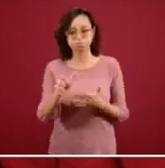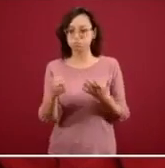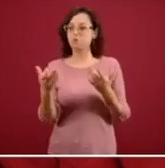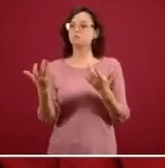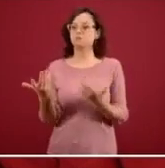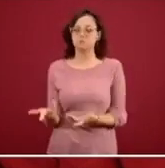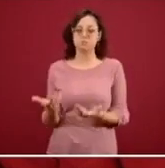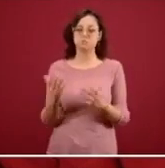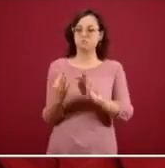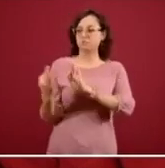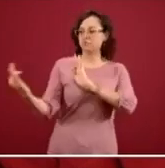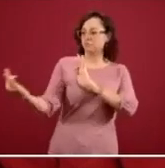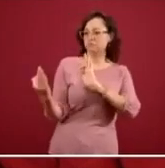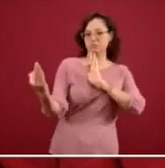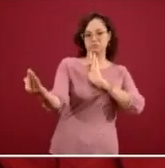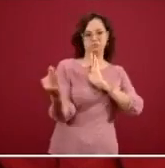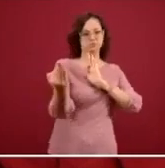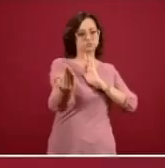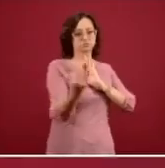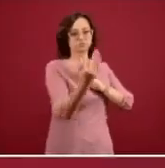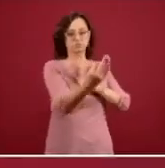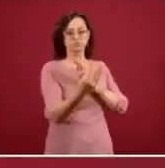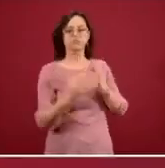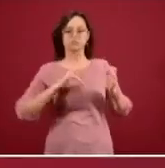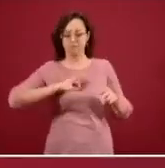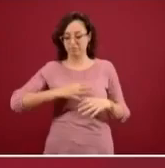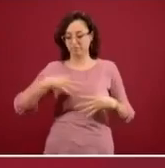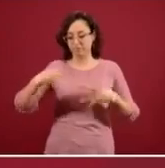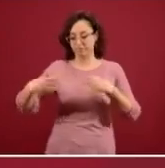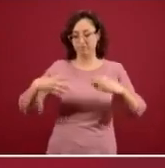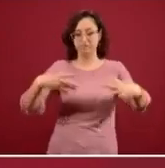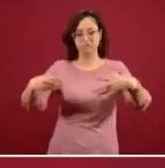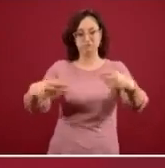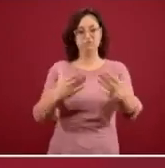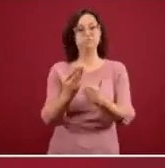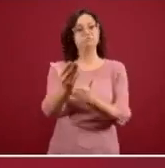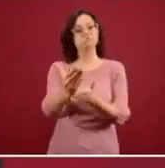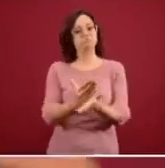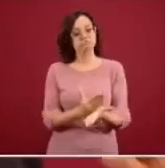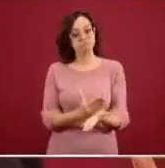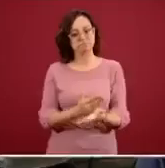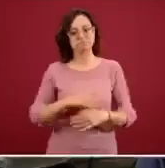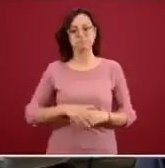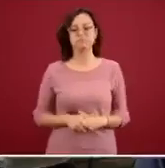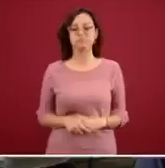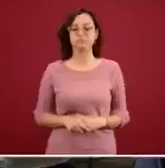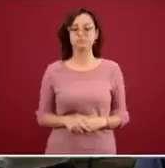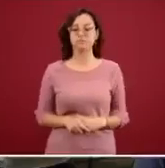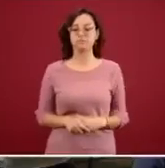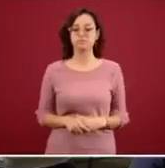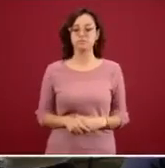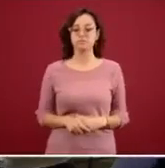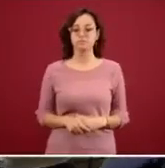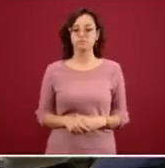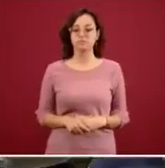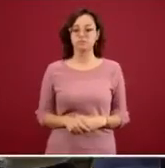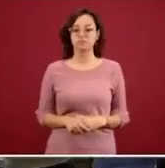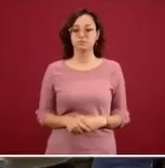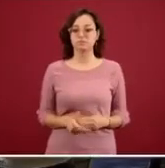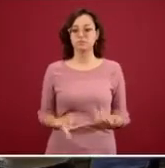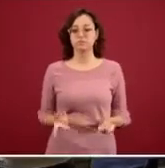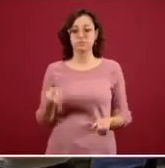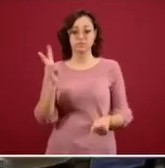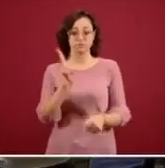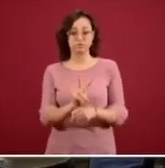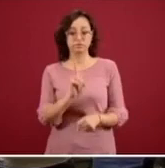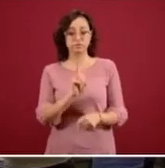estén lejos unas de otras y entonces se disminuya la tasa de contagios. El método de vigilancia más